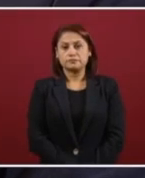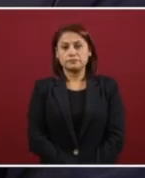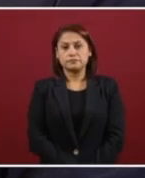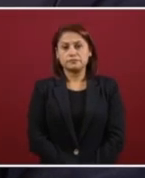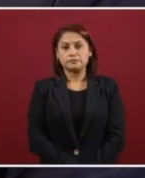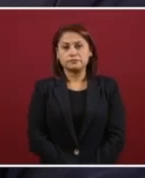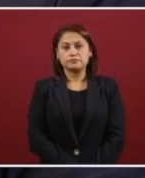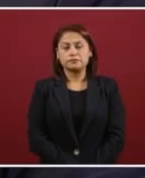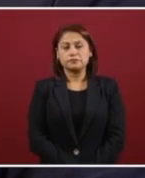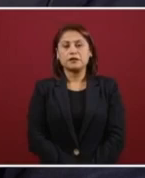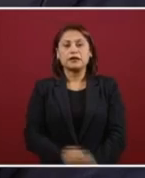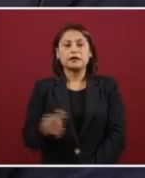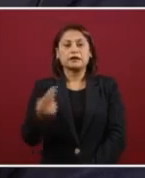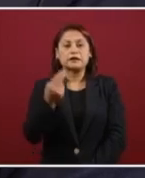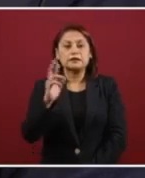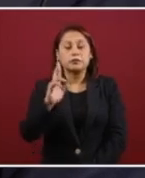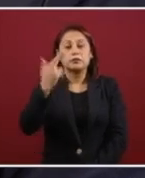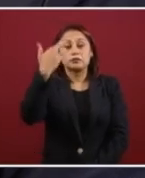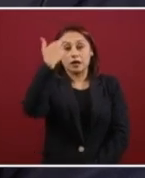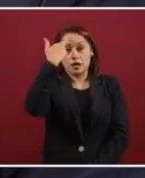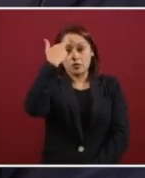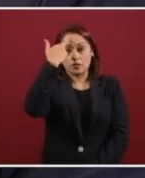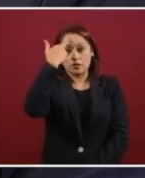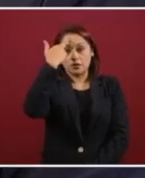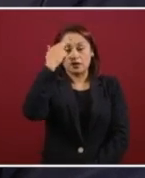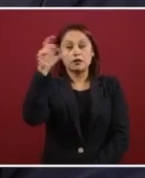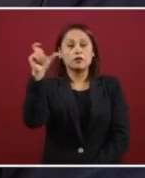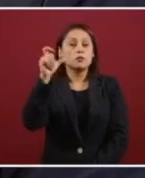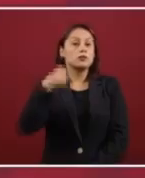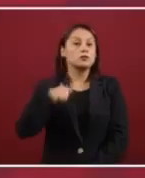lo que dije cuando tomé posición.